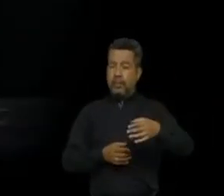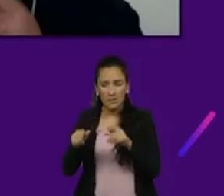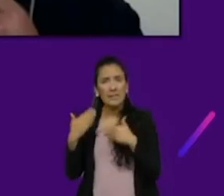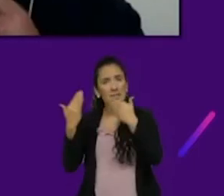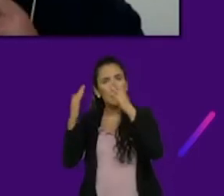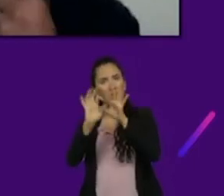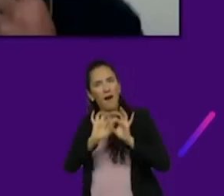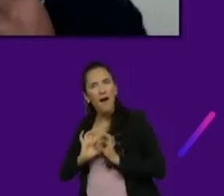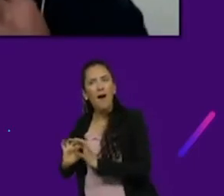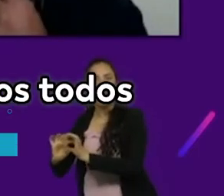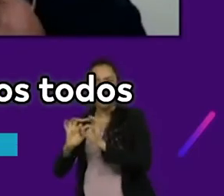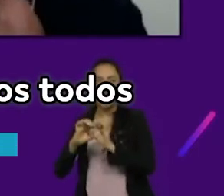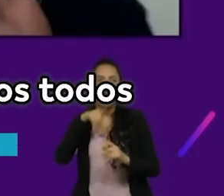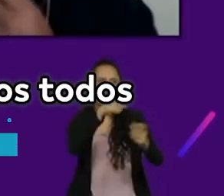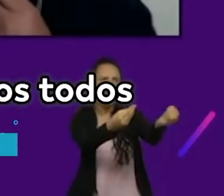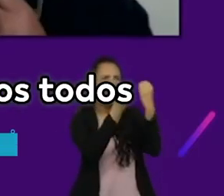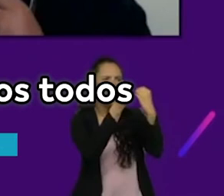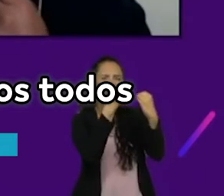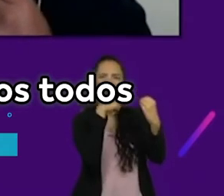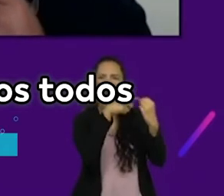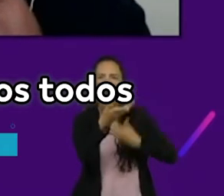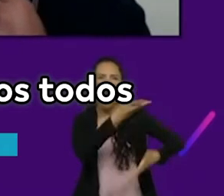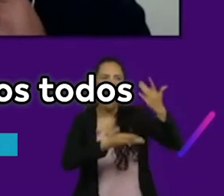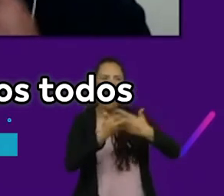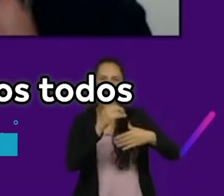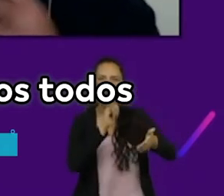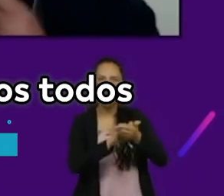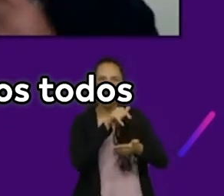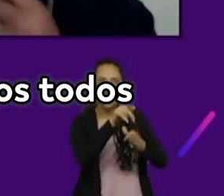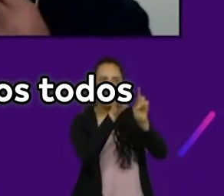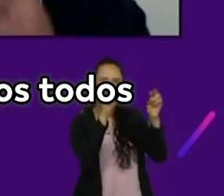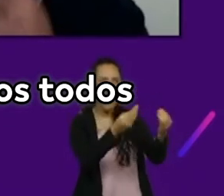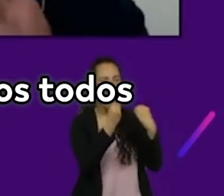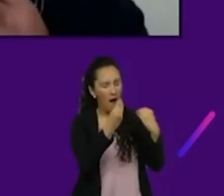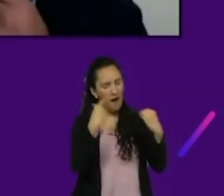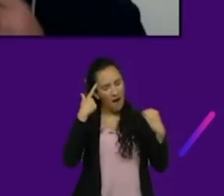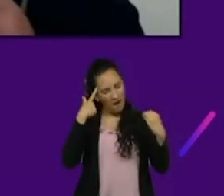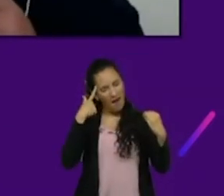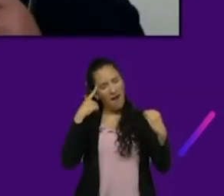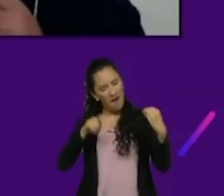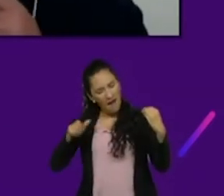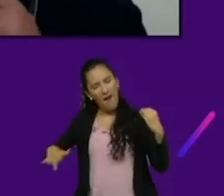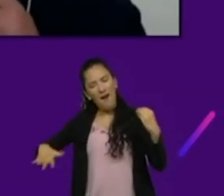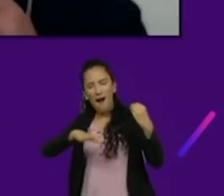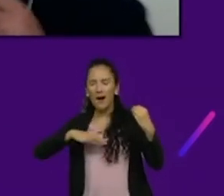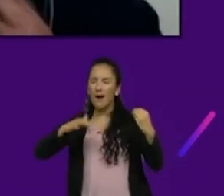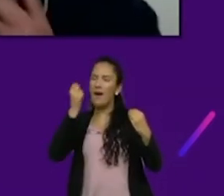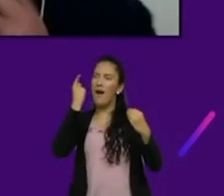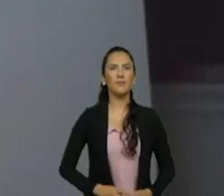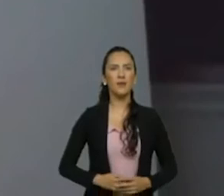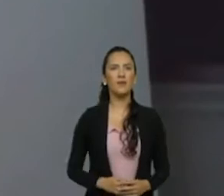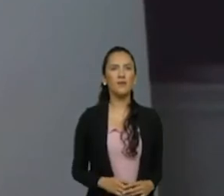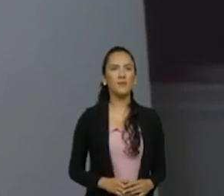El evento Inspiratic ha abierto la oportunidad de visualizarnos todos y saber que no